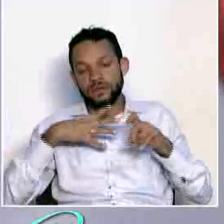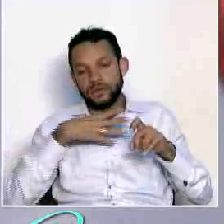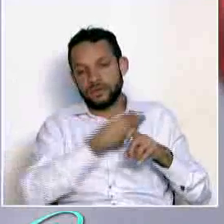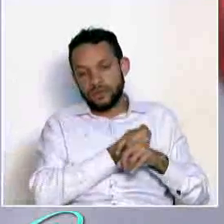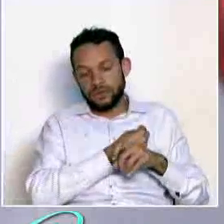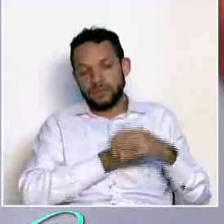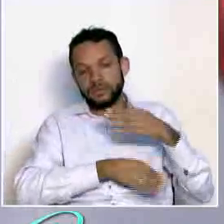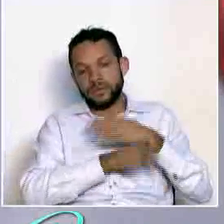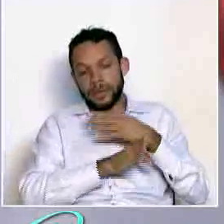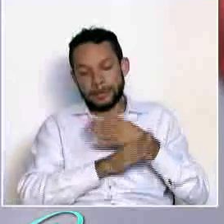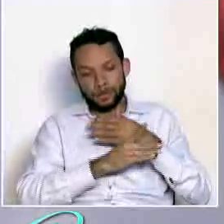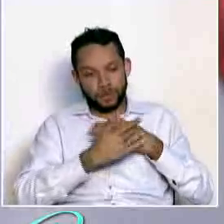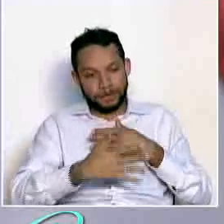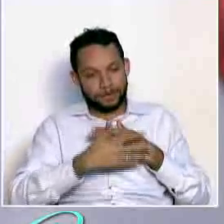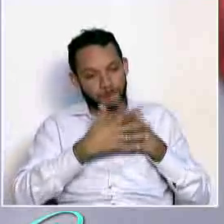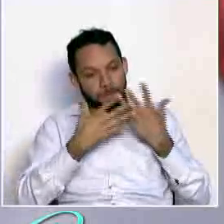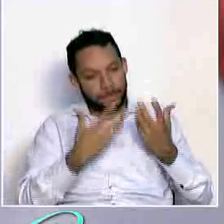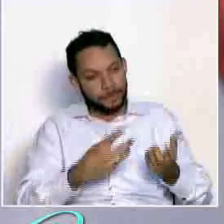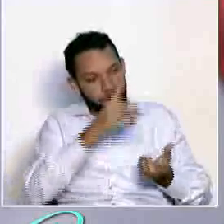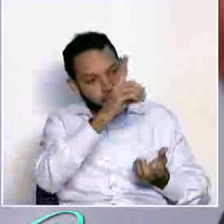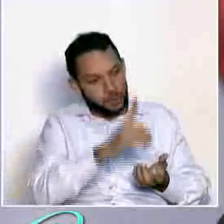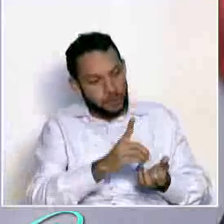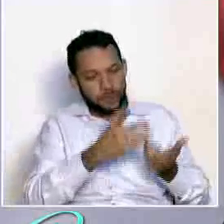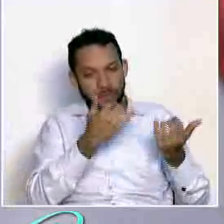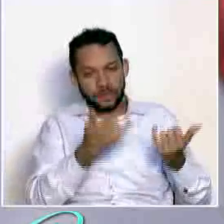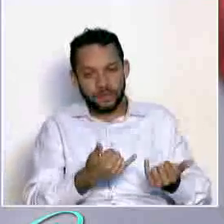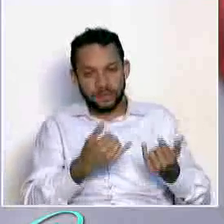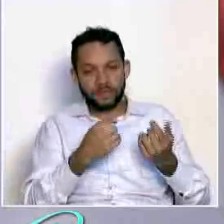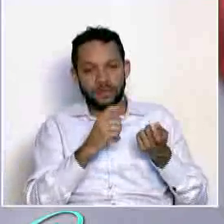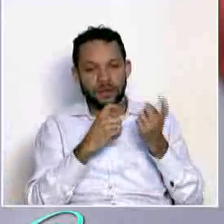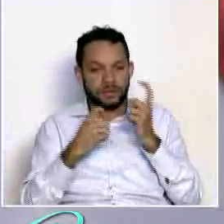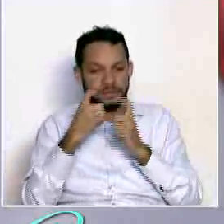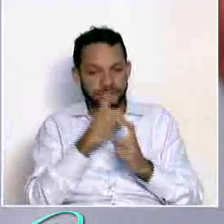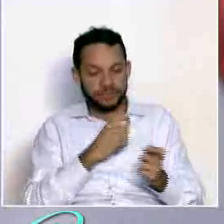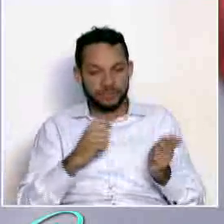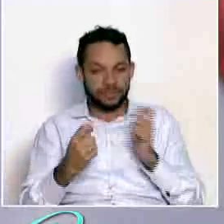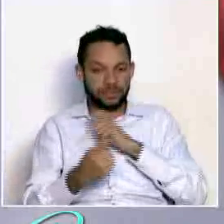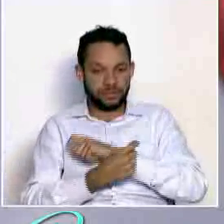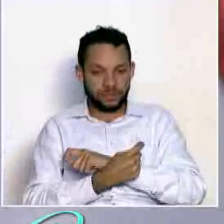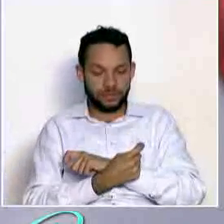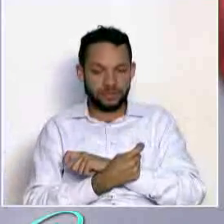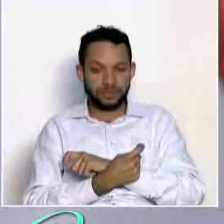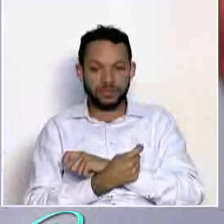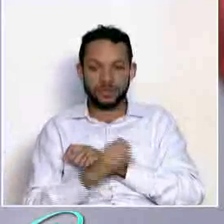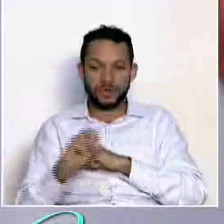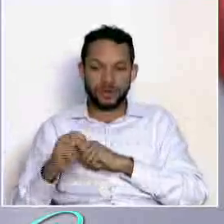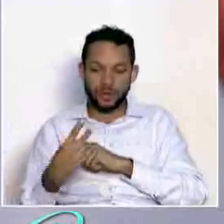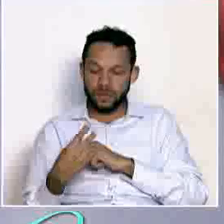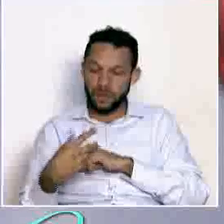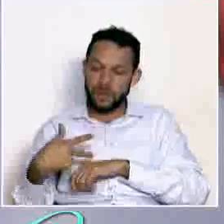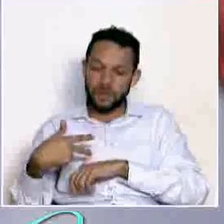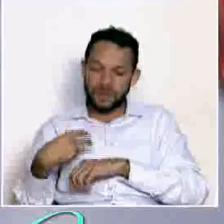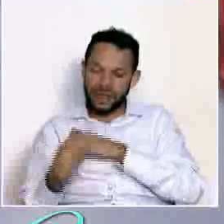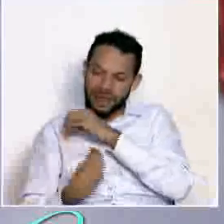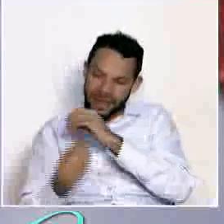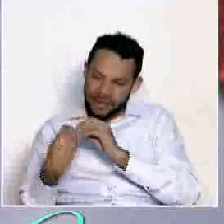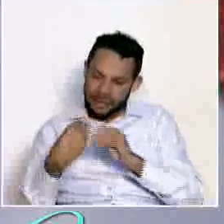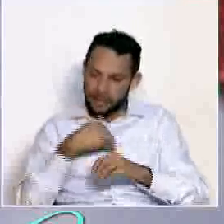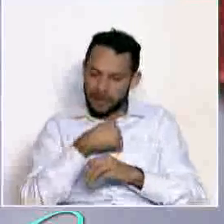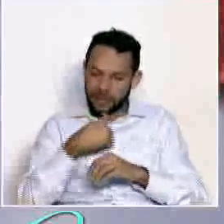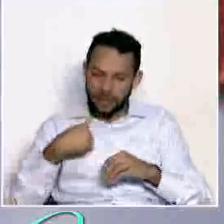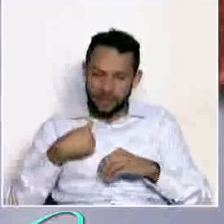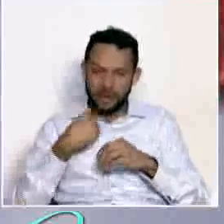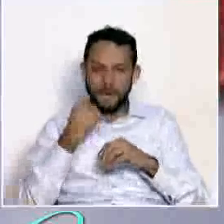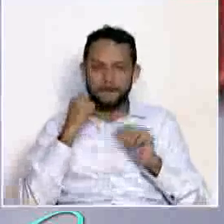ese punto, el deseo de que la persona tenga de sanarse, segundo, qué se debe aplicar, y tercero, que la persona se dé